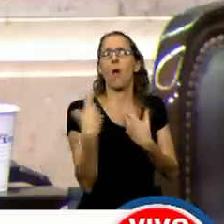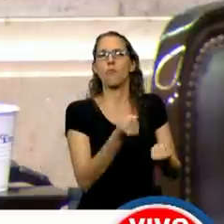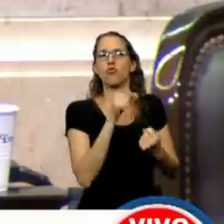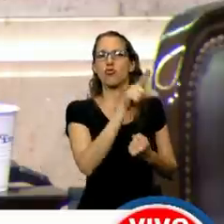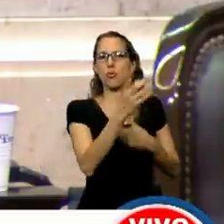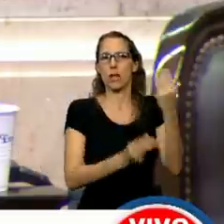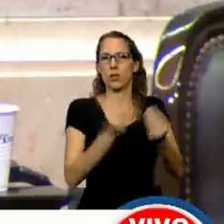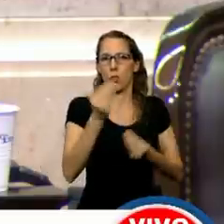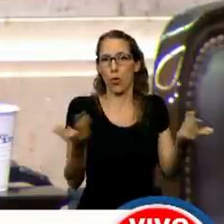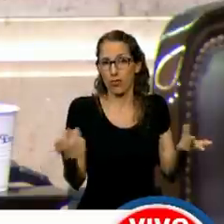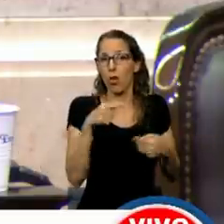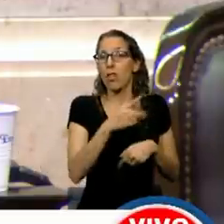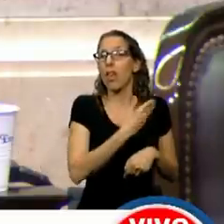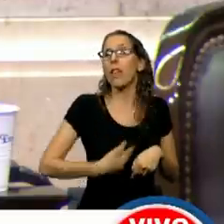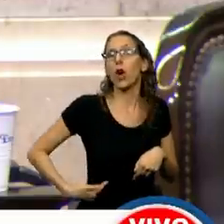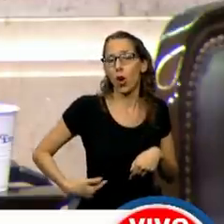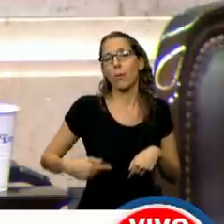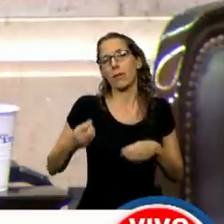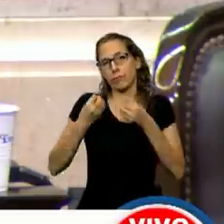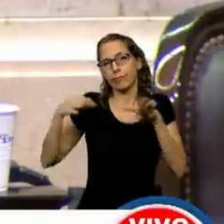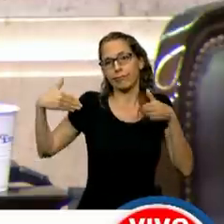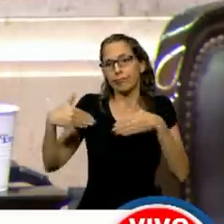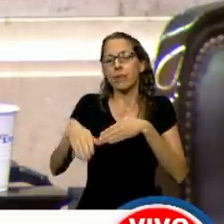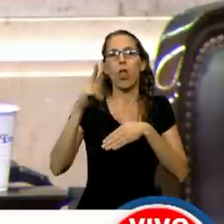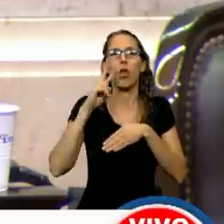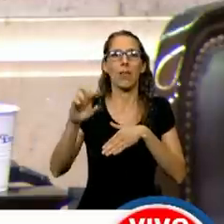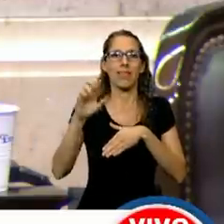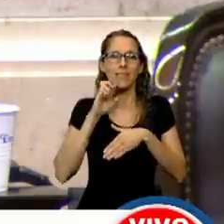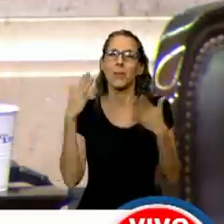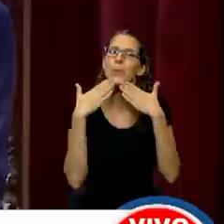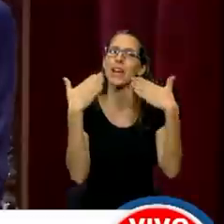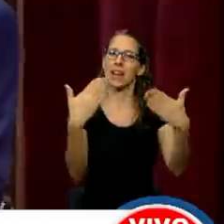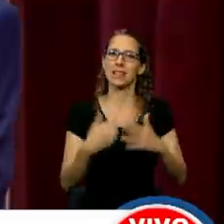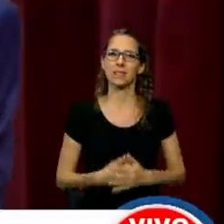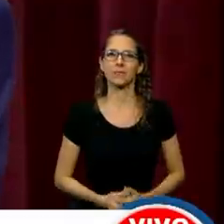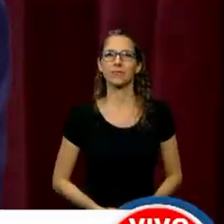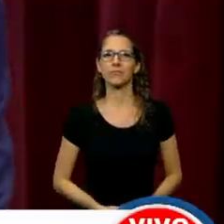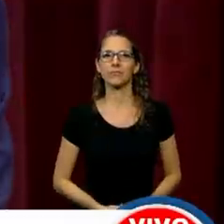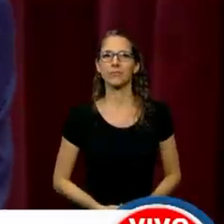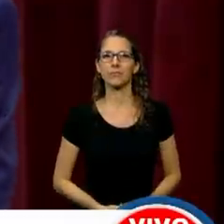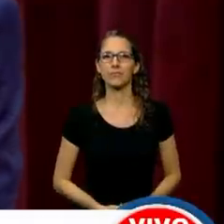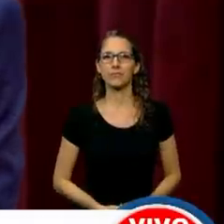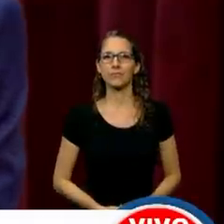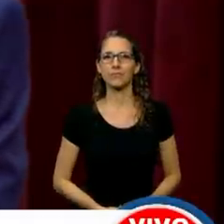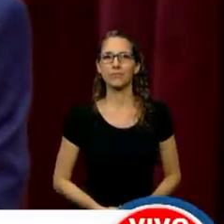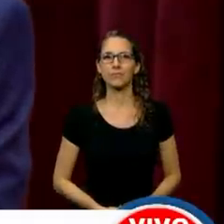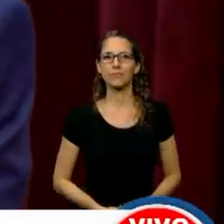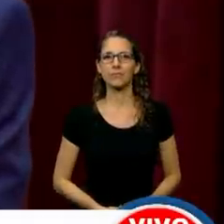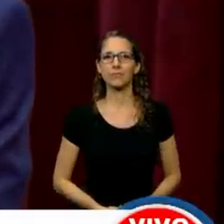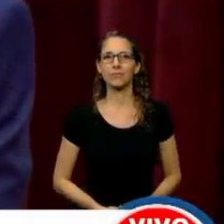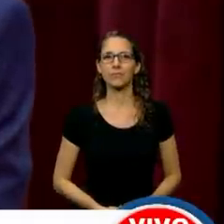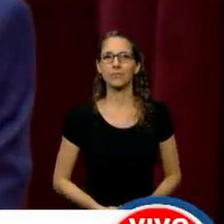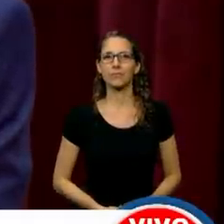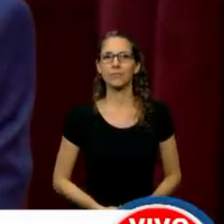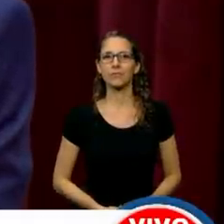en el año 1910 ya gracias señor diputado continúa en el